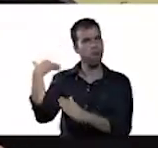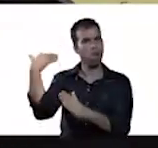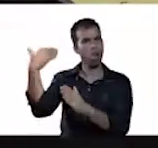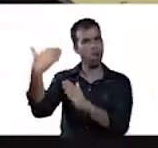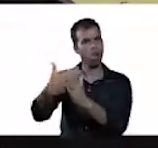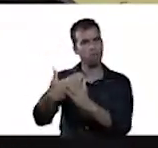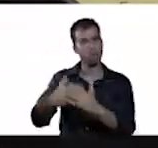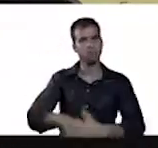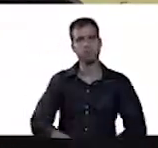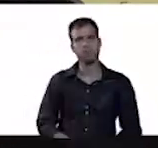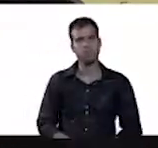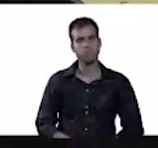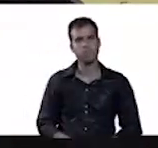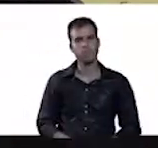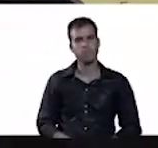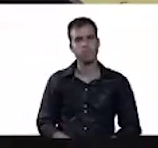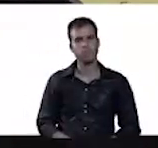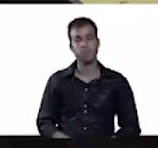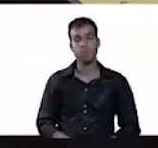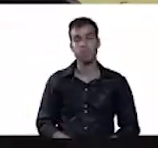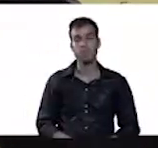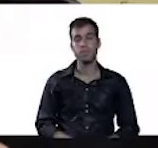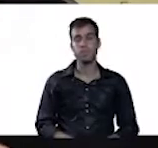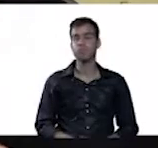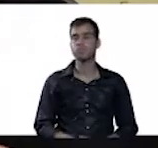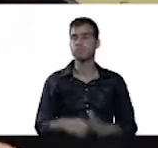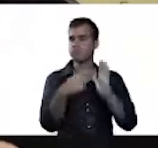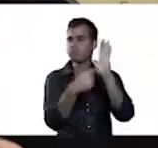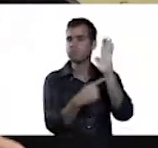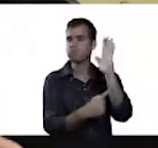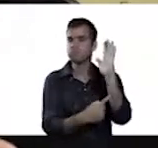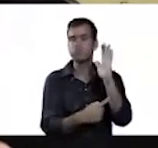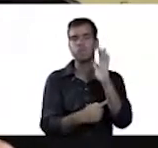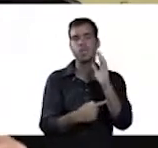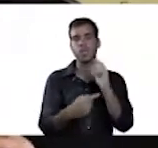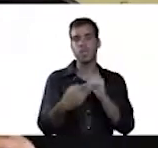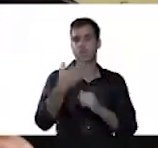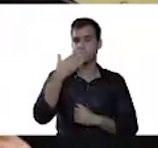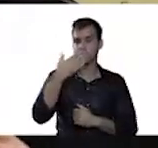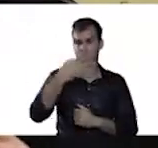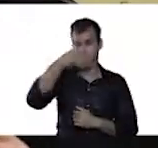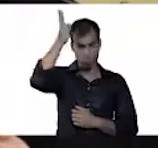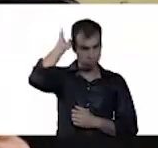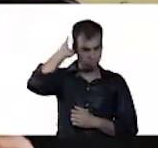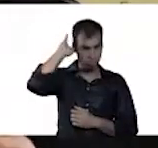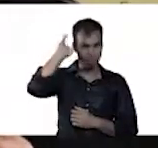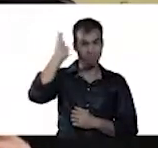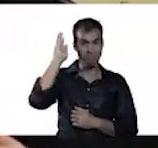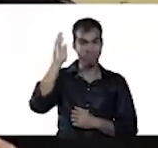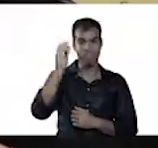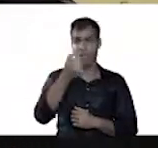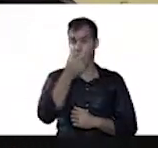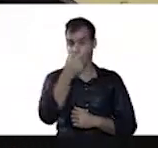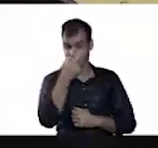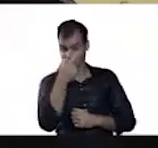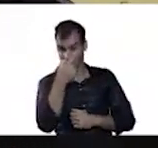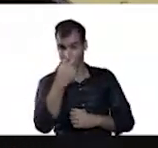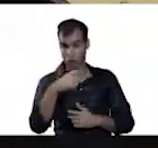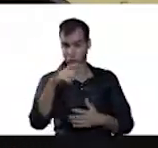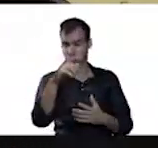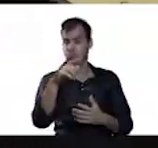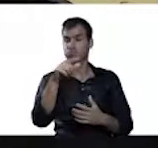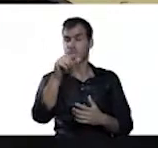origen al criollo, los componentes aborígenes, hispánicos y